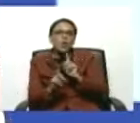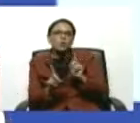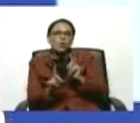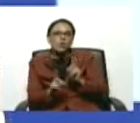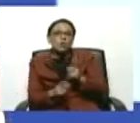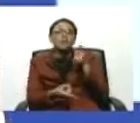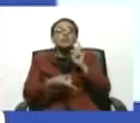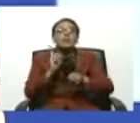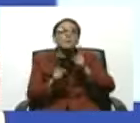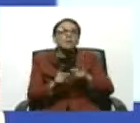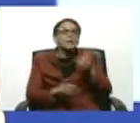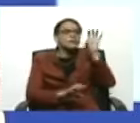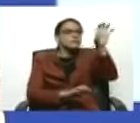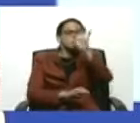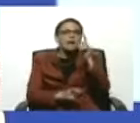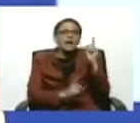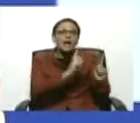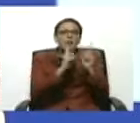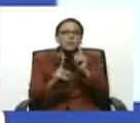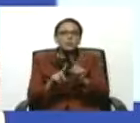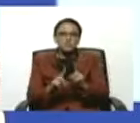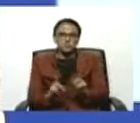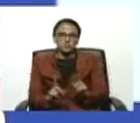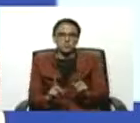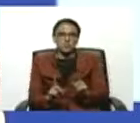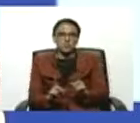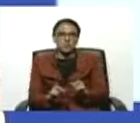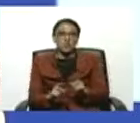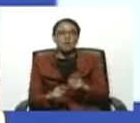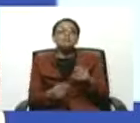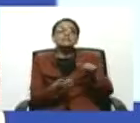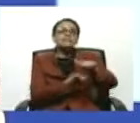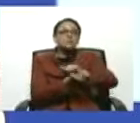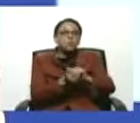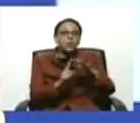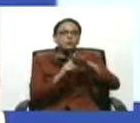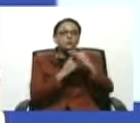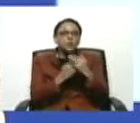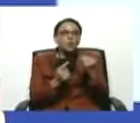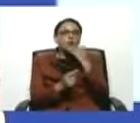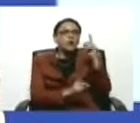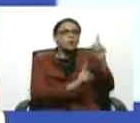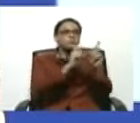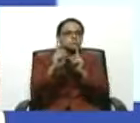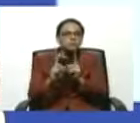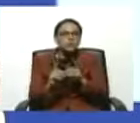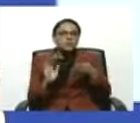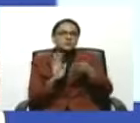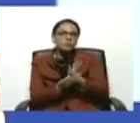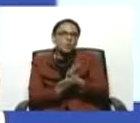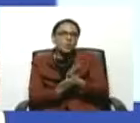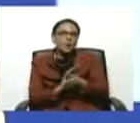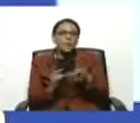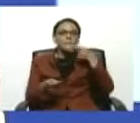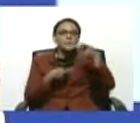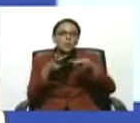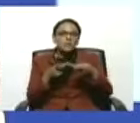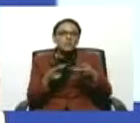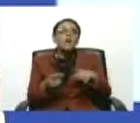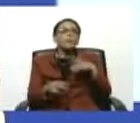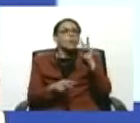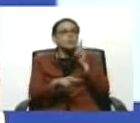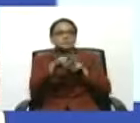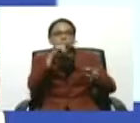de cada país cada país según la situación de cada país y uno así puede